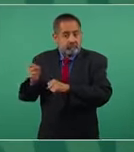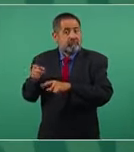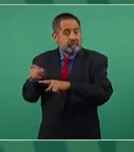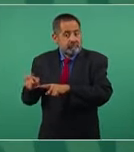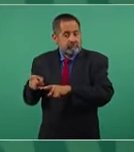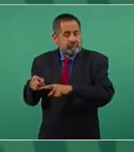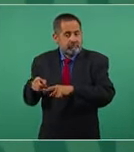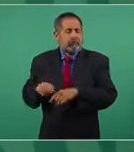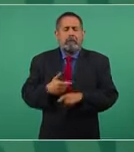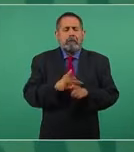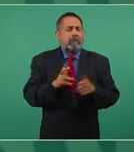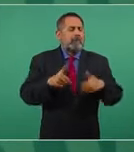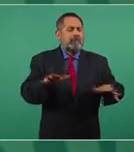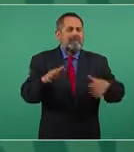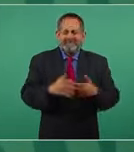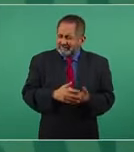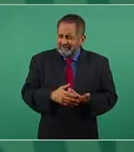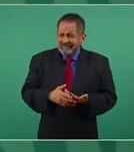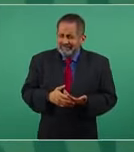Imagínense